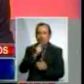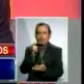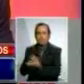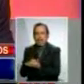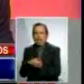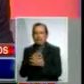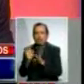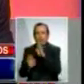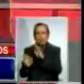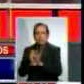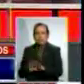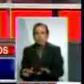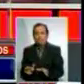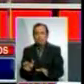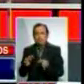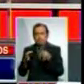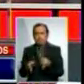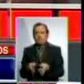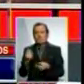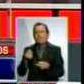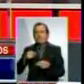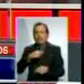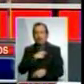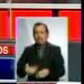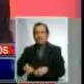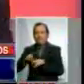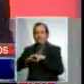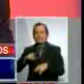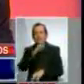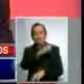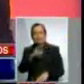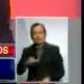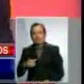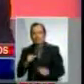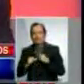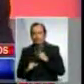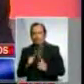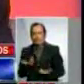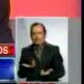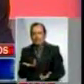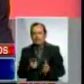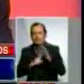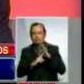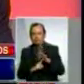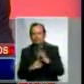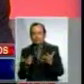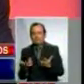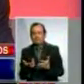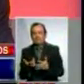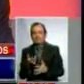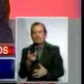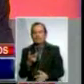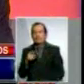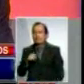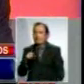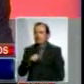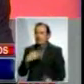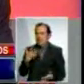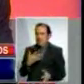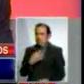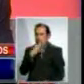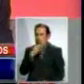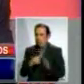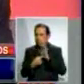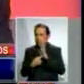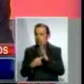protege adecuadamente y que va a ser el este gobierno por esas personas bueno nosotros vemos las señales que hemos empezado a dar